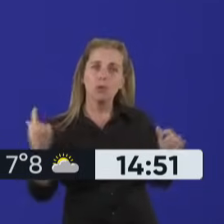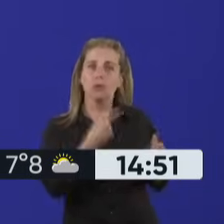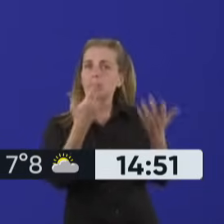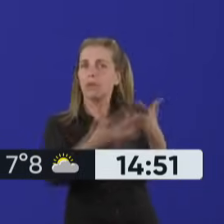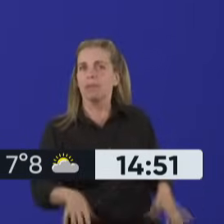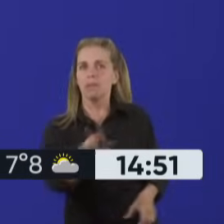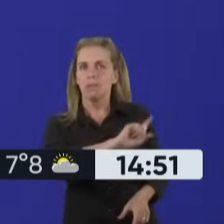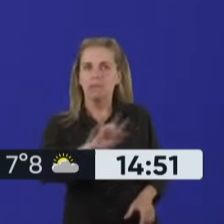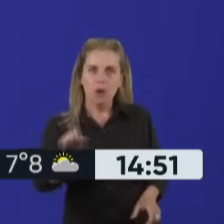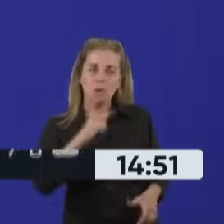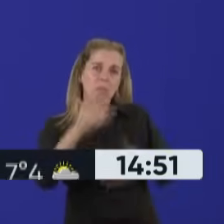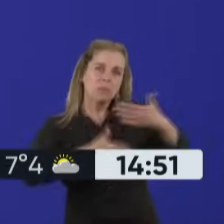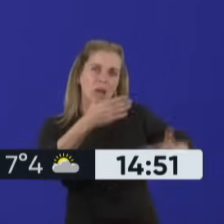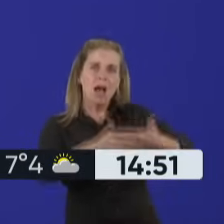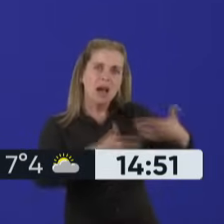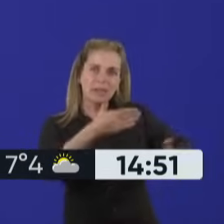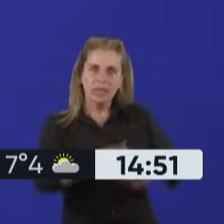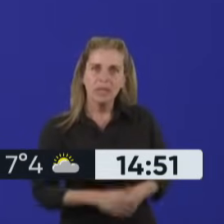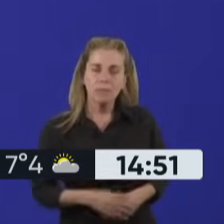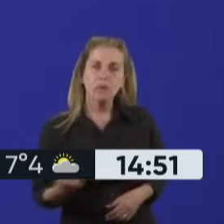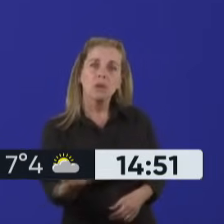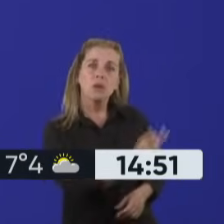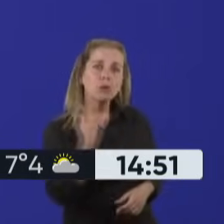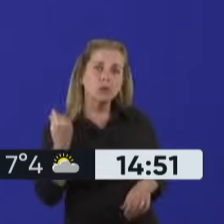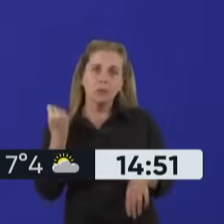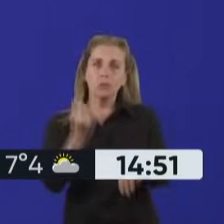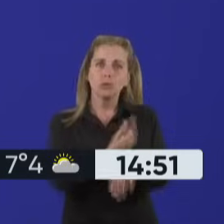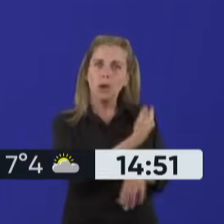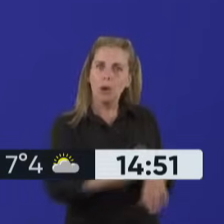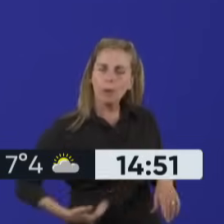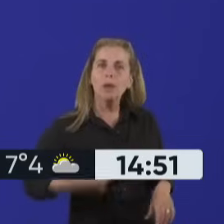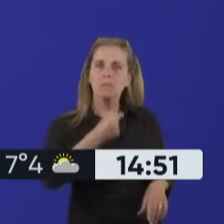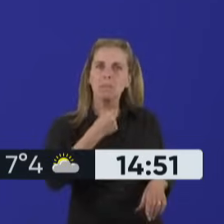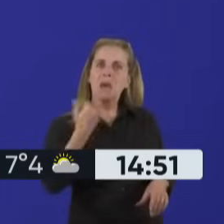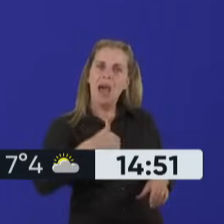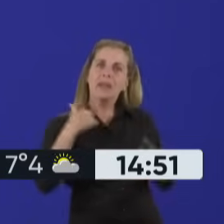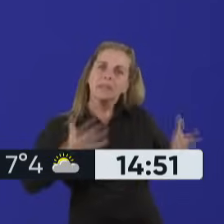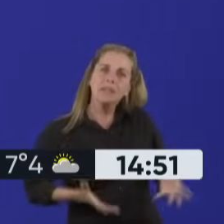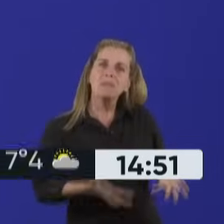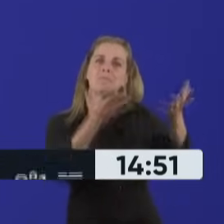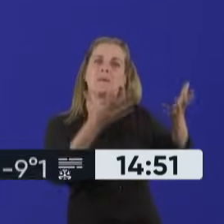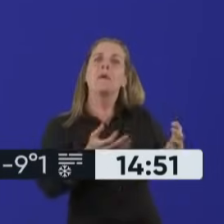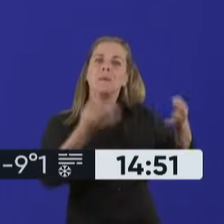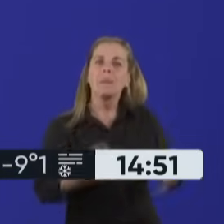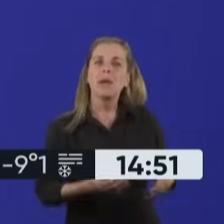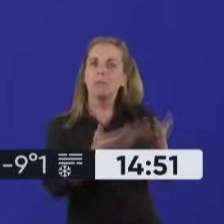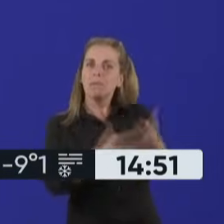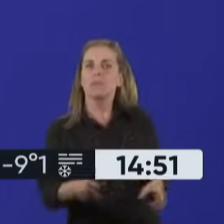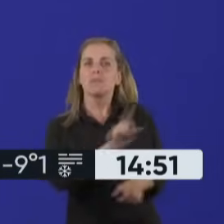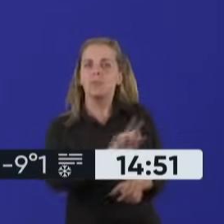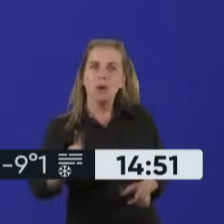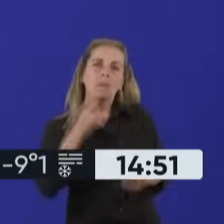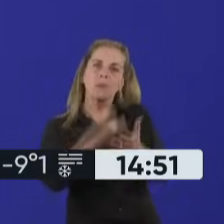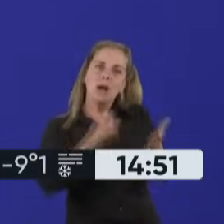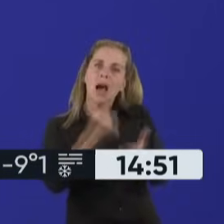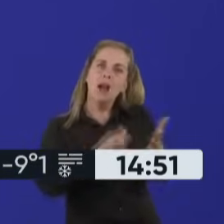rendir de ninguna manera, porque nosotros vinimos para hacer grande a la Argentina nuevamente y no vamos a cesar en esa